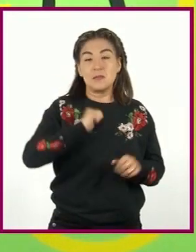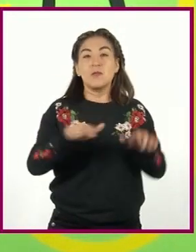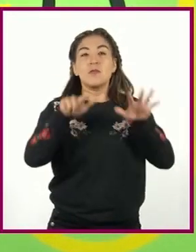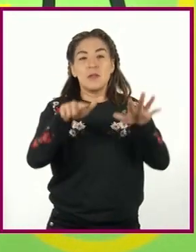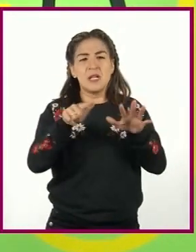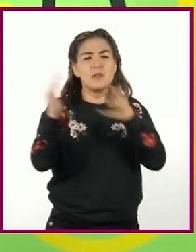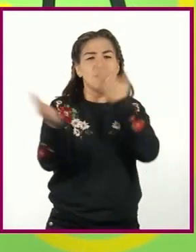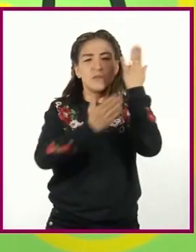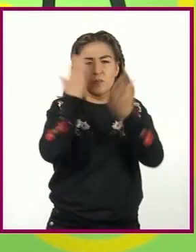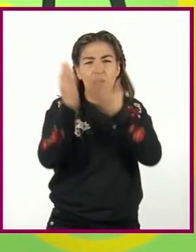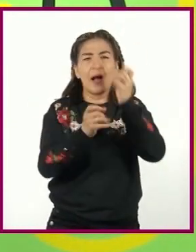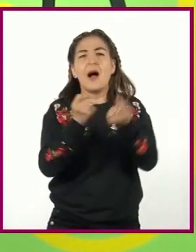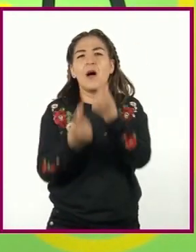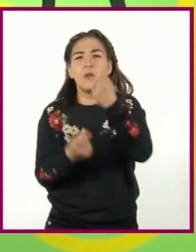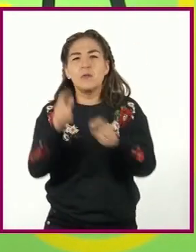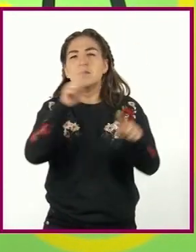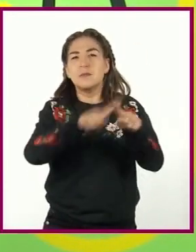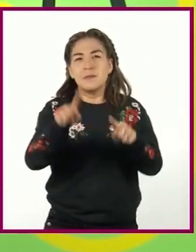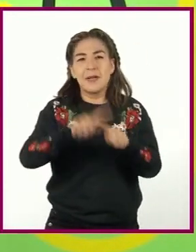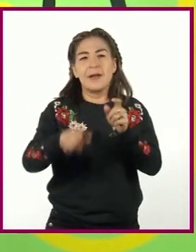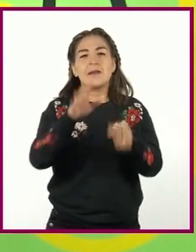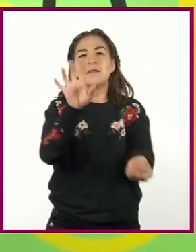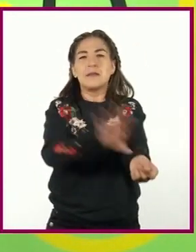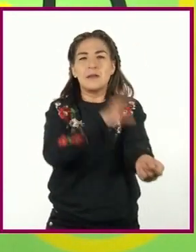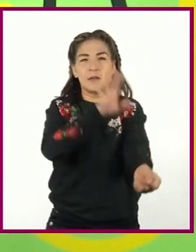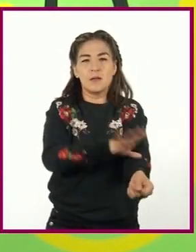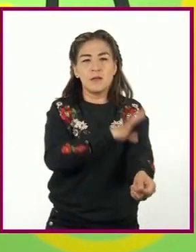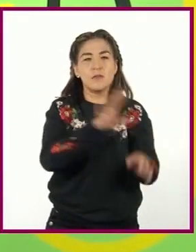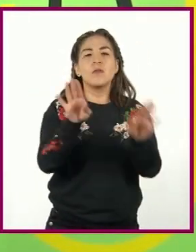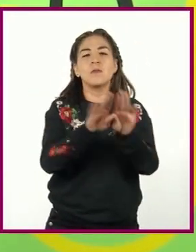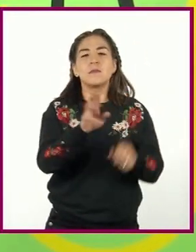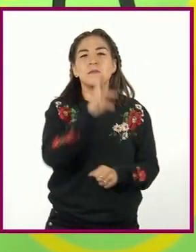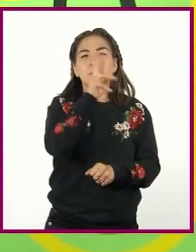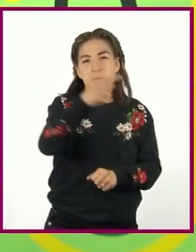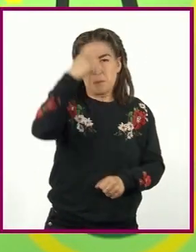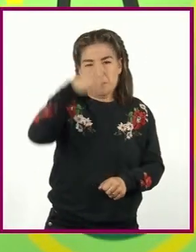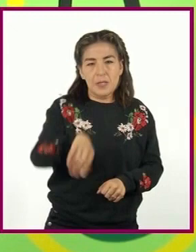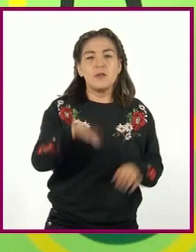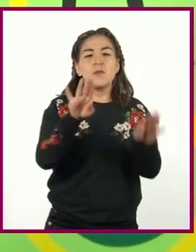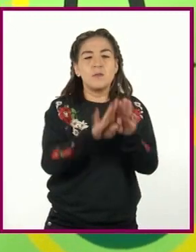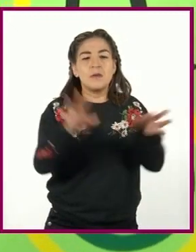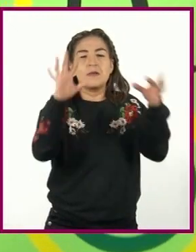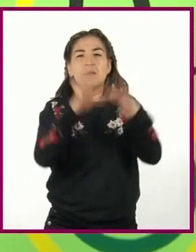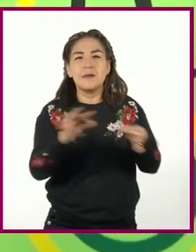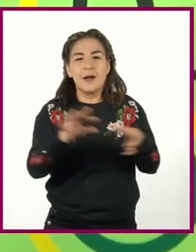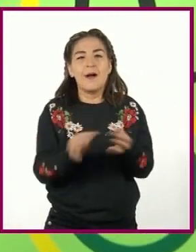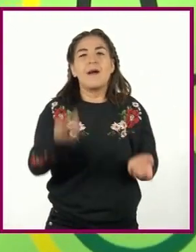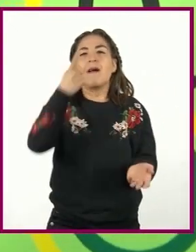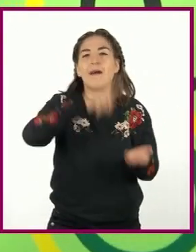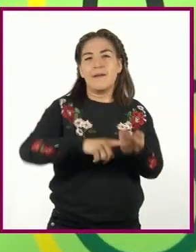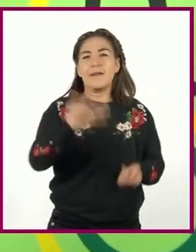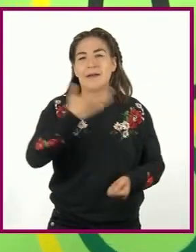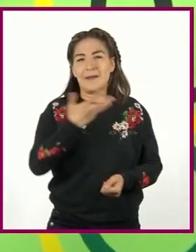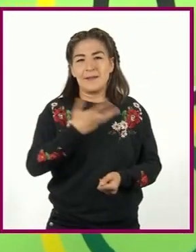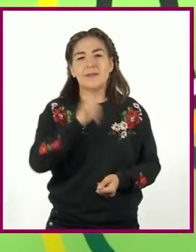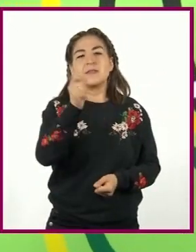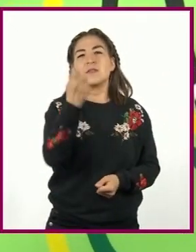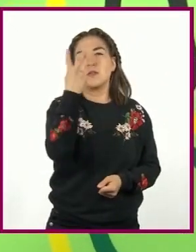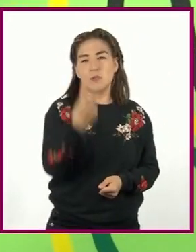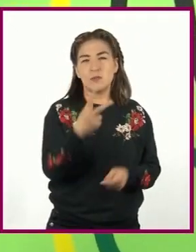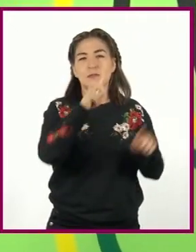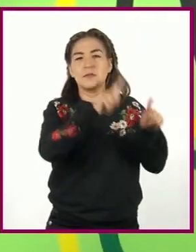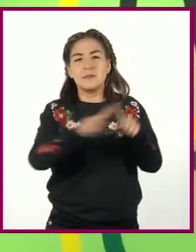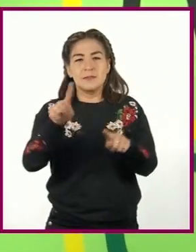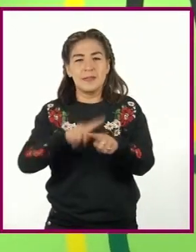se estudiaron algunos fenómenos eléctricos cuyos resultados permitieron describir la existencia de dos tipos de